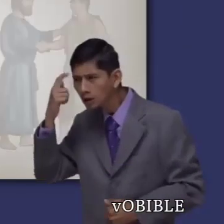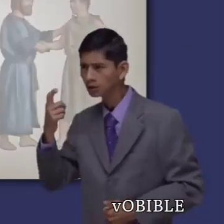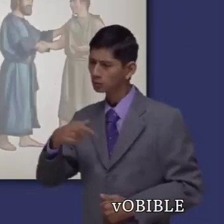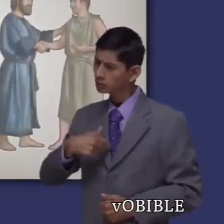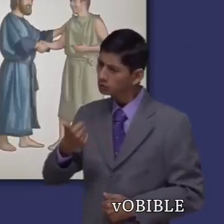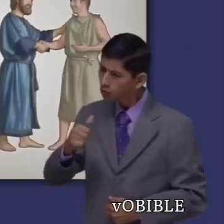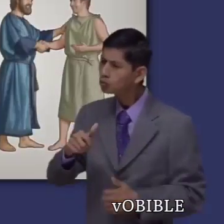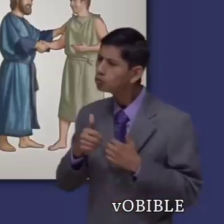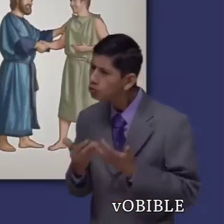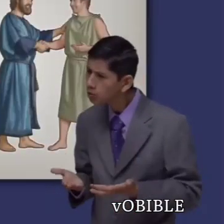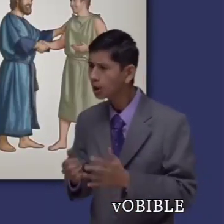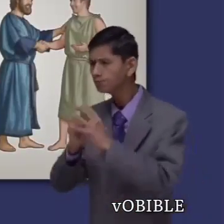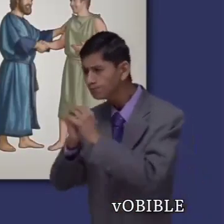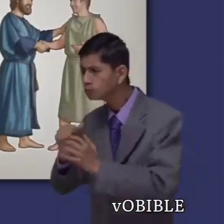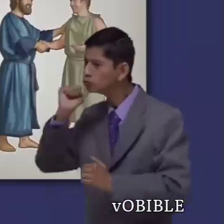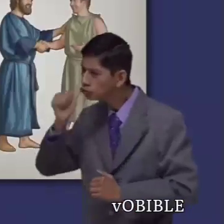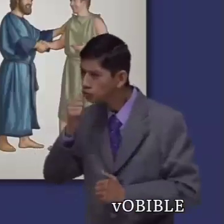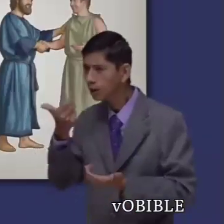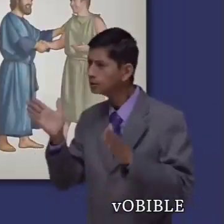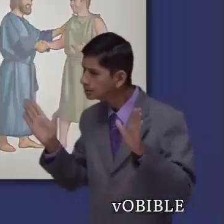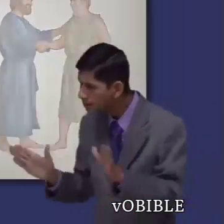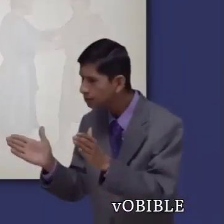se animen mutuamente.